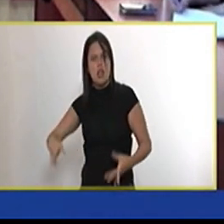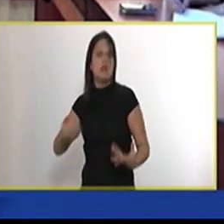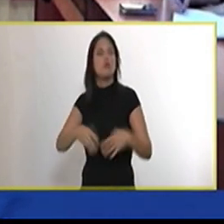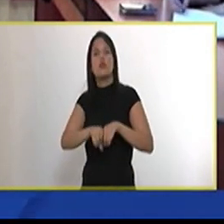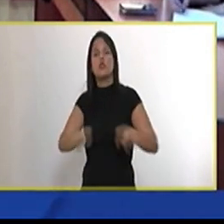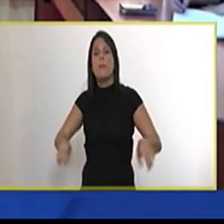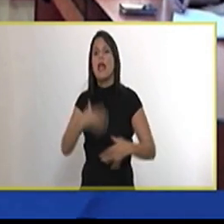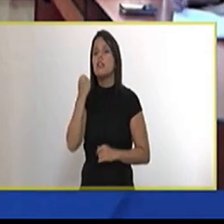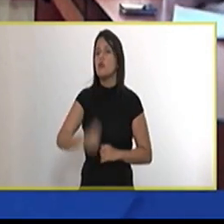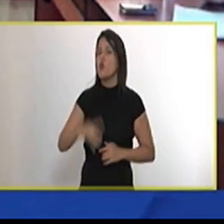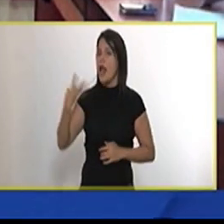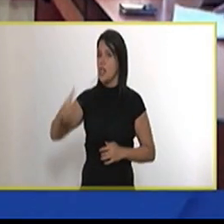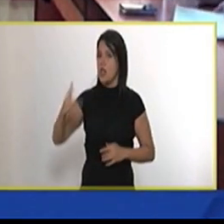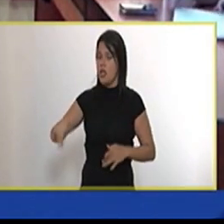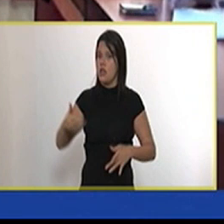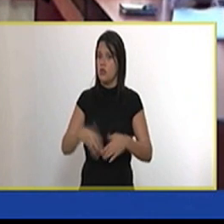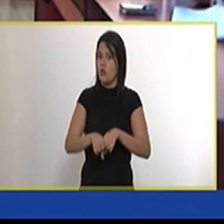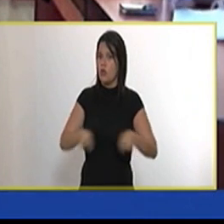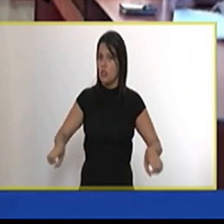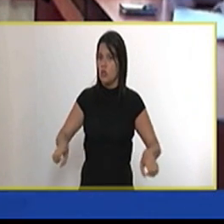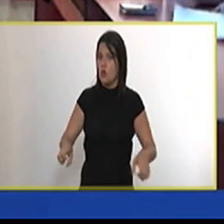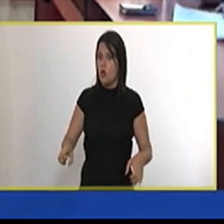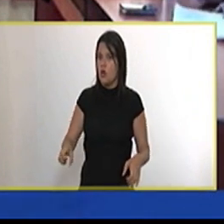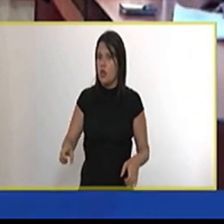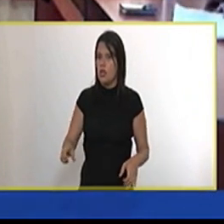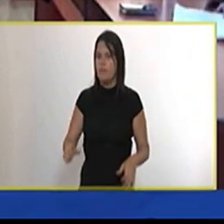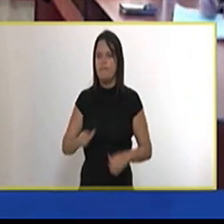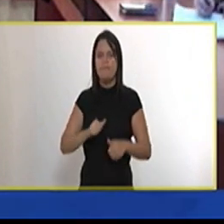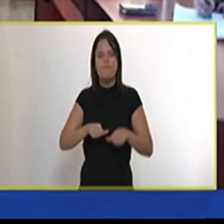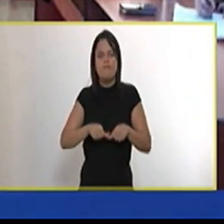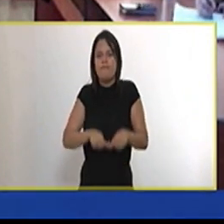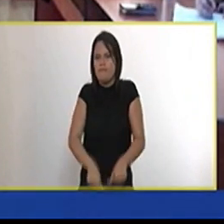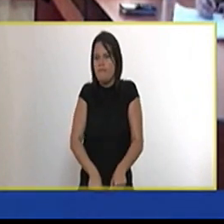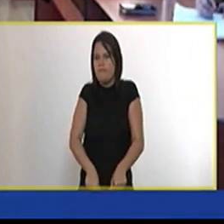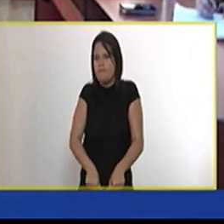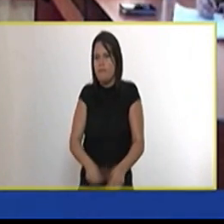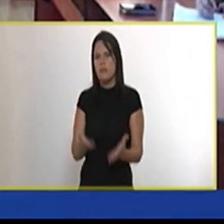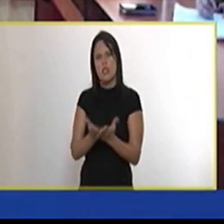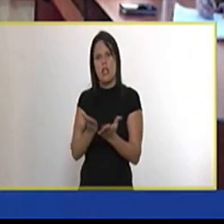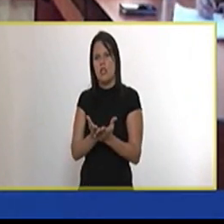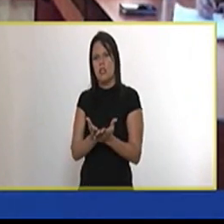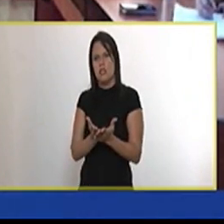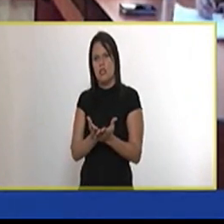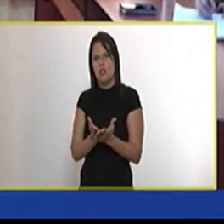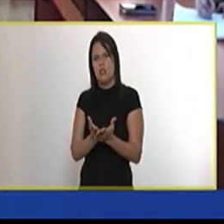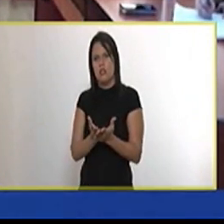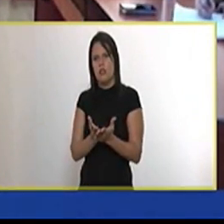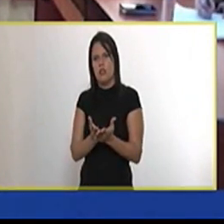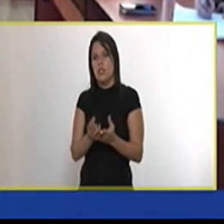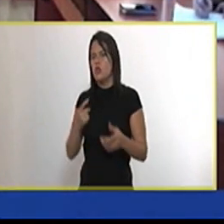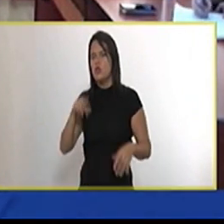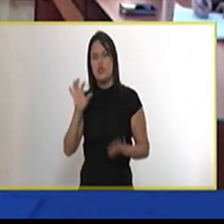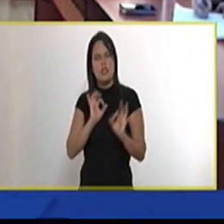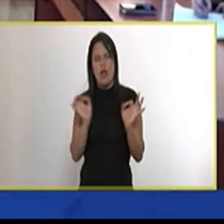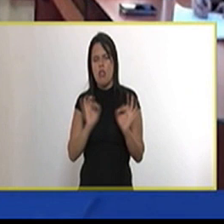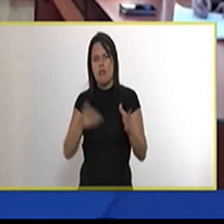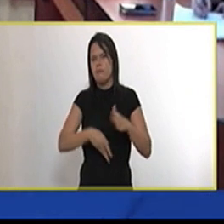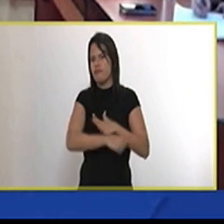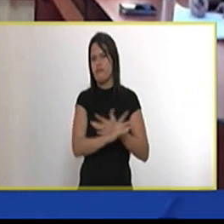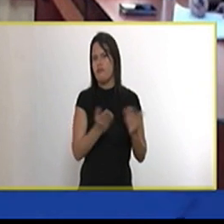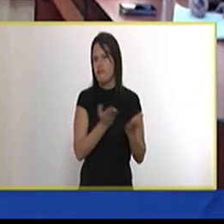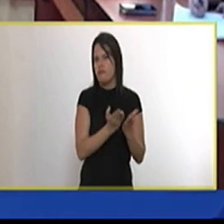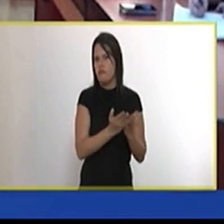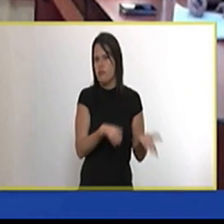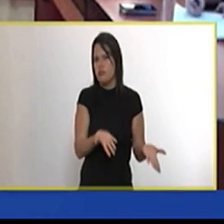Para garantizar el derecho a la educación, la suspensión de clases fue presencial, no